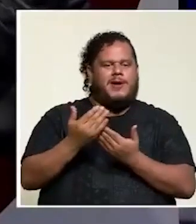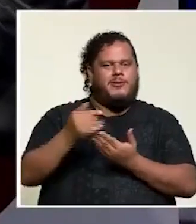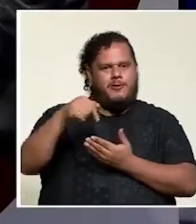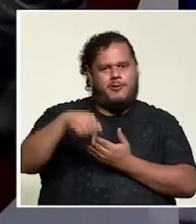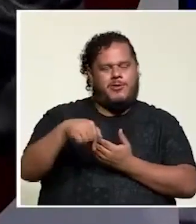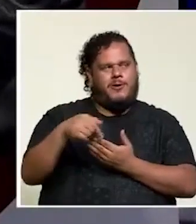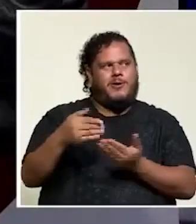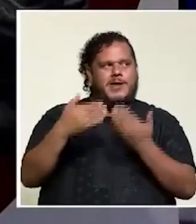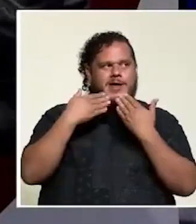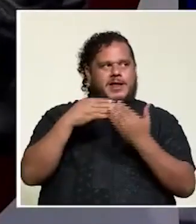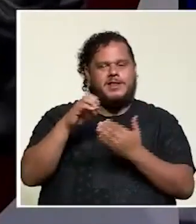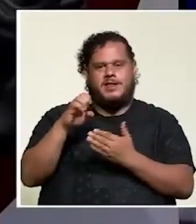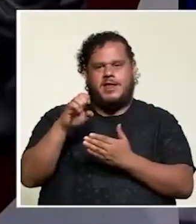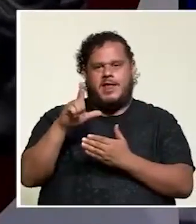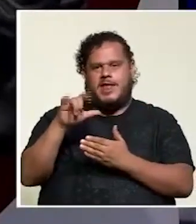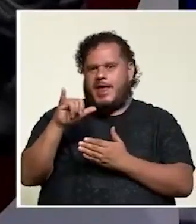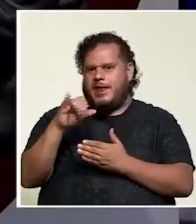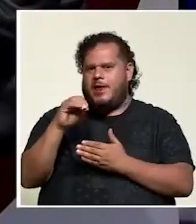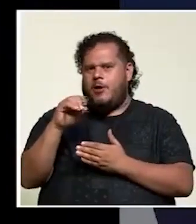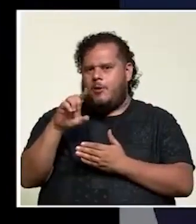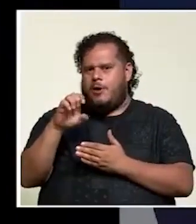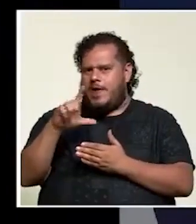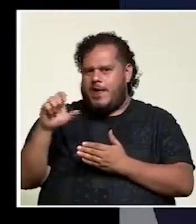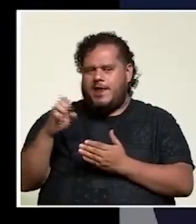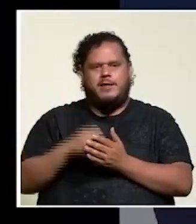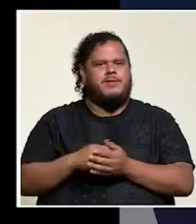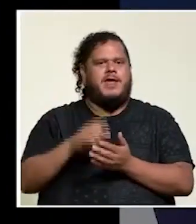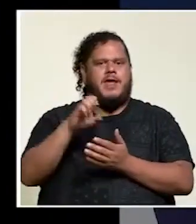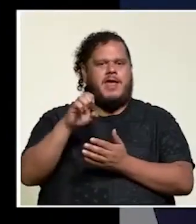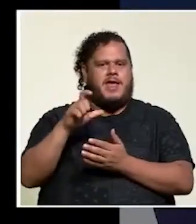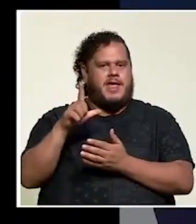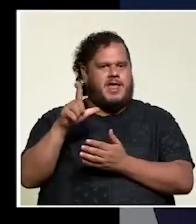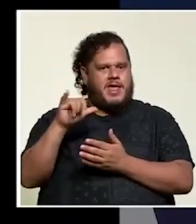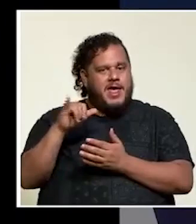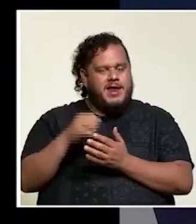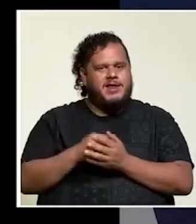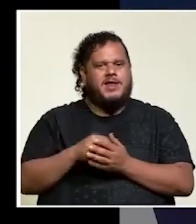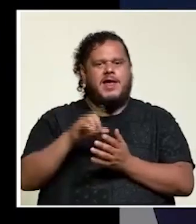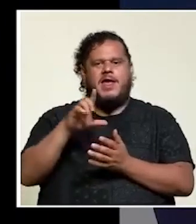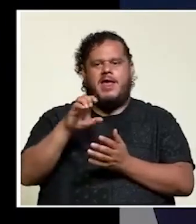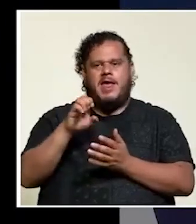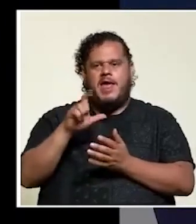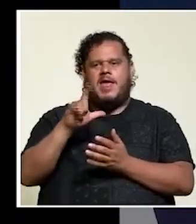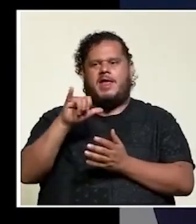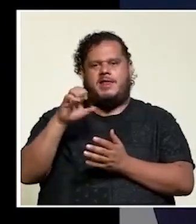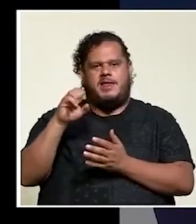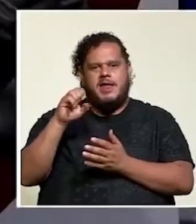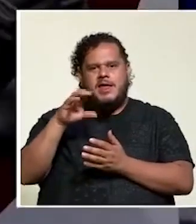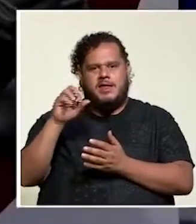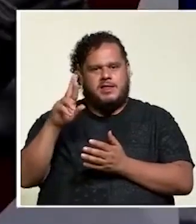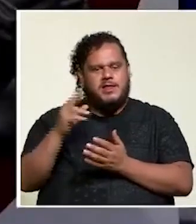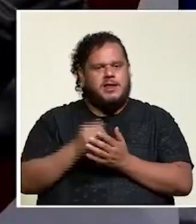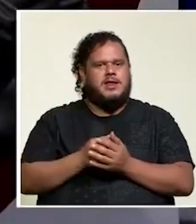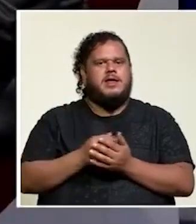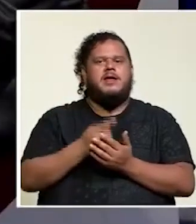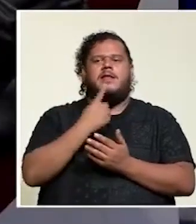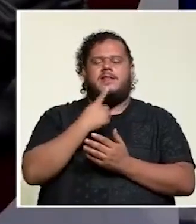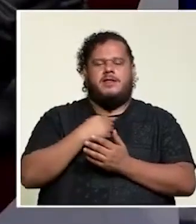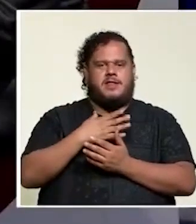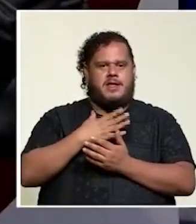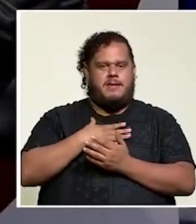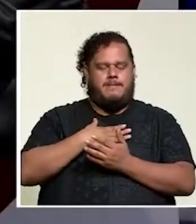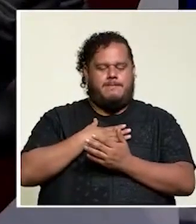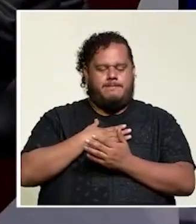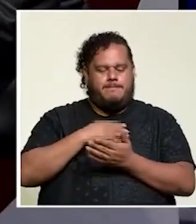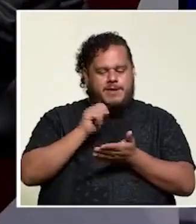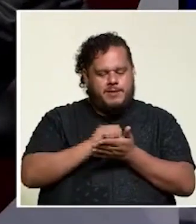Gracias. ¿Don Eli o Eli? Eli, por favor. Eliezer, en realidad. Eliezer dice mi partida de